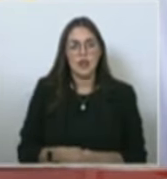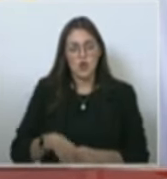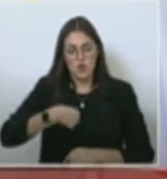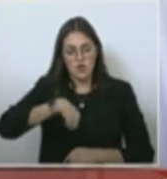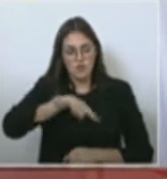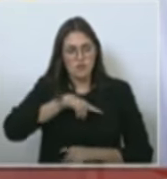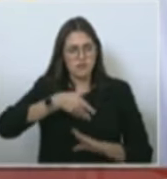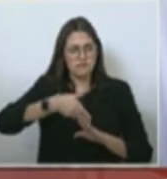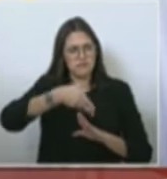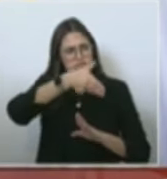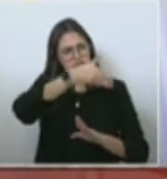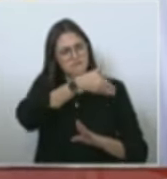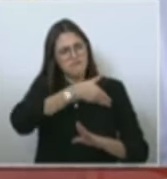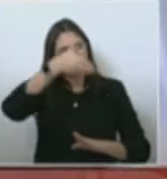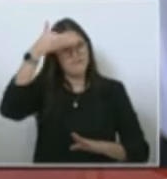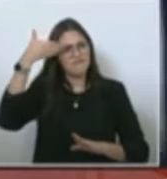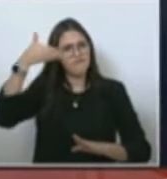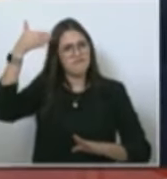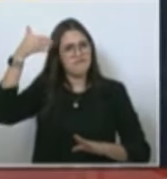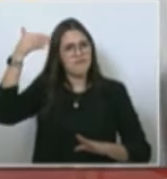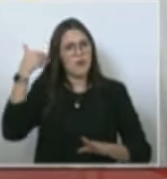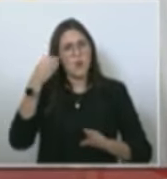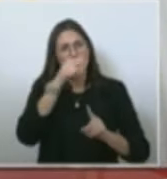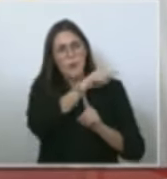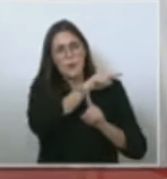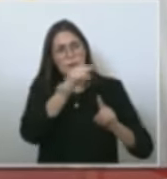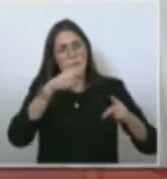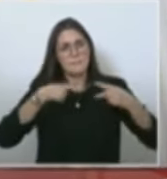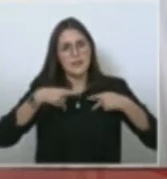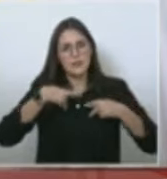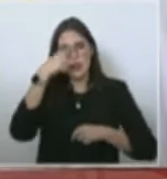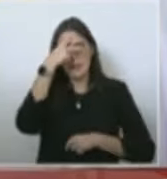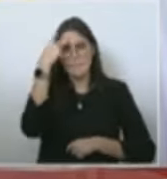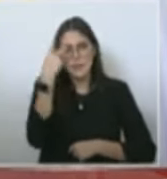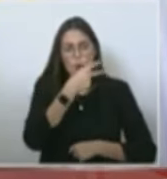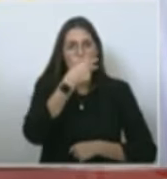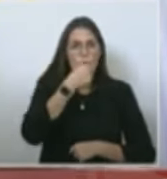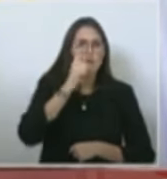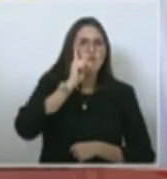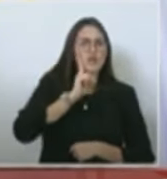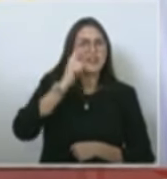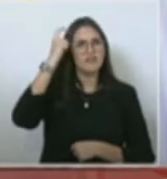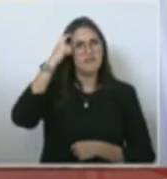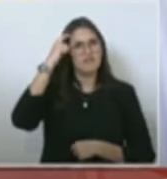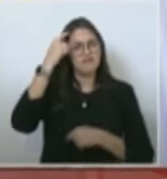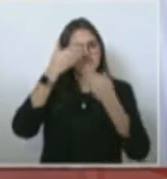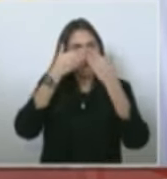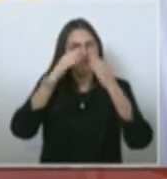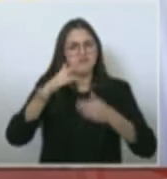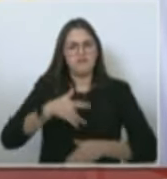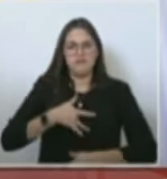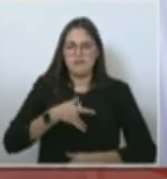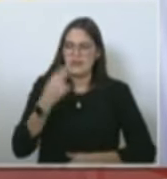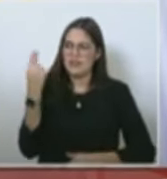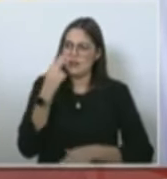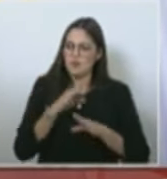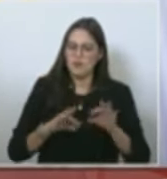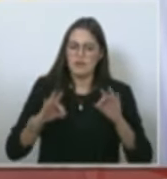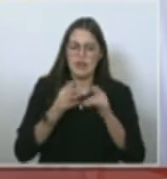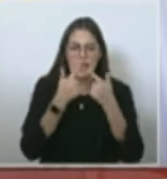muchos mexicanos, mujeres y hombres libres y conscientes, abrieron el camino para impulsar